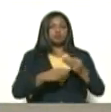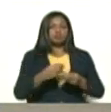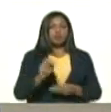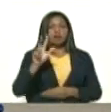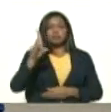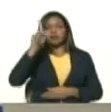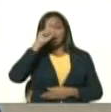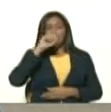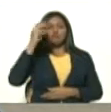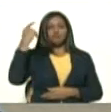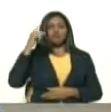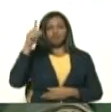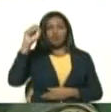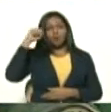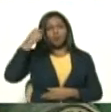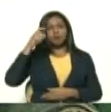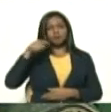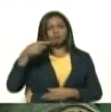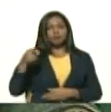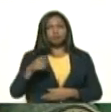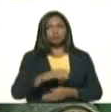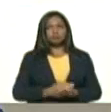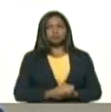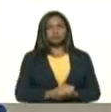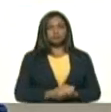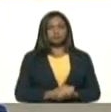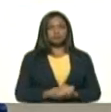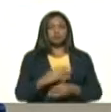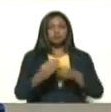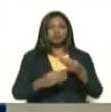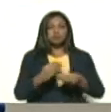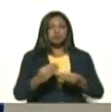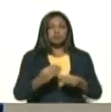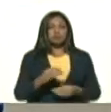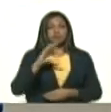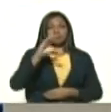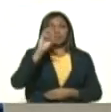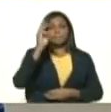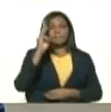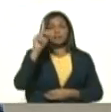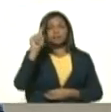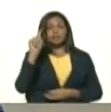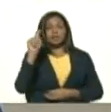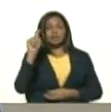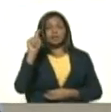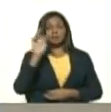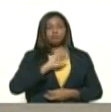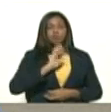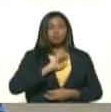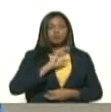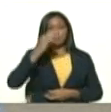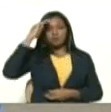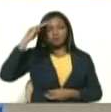3 años, padrino, ¿te acuerdas? ¿Ah? Los creamos, son CPT cívico-militares, además.